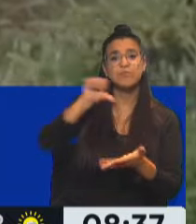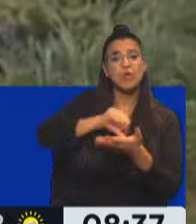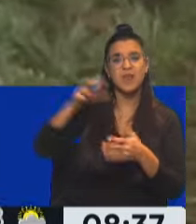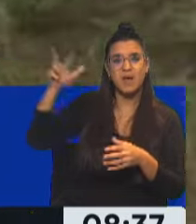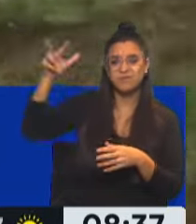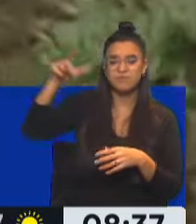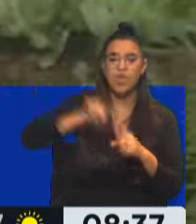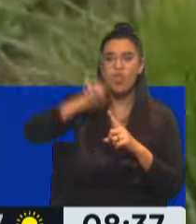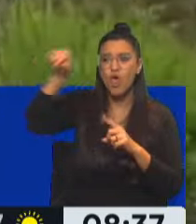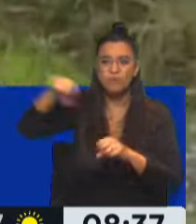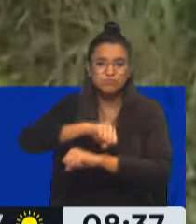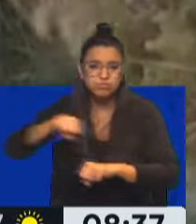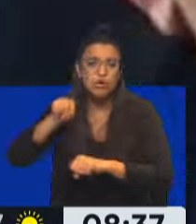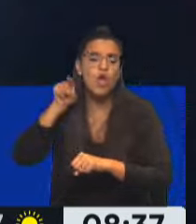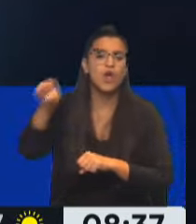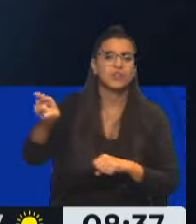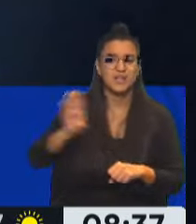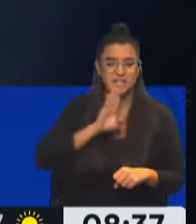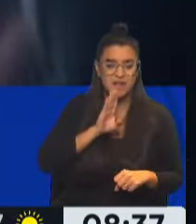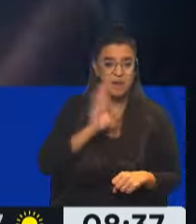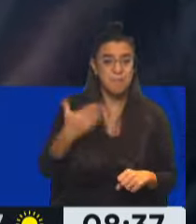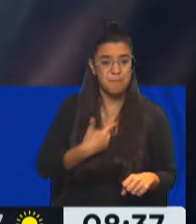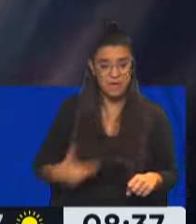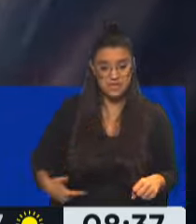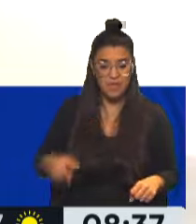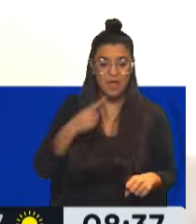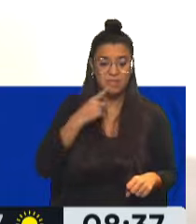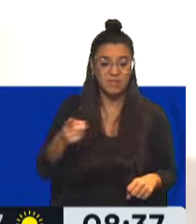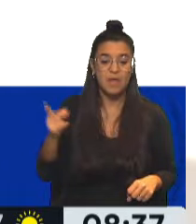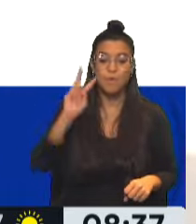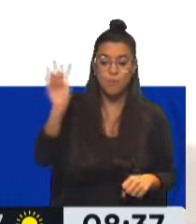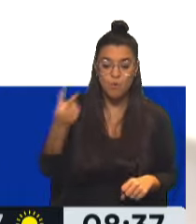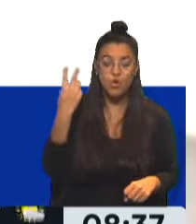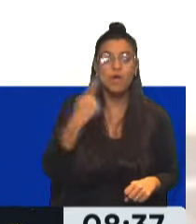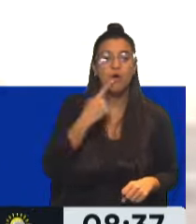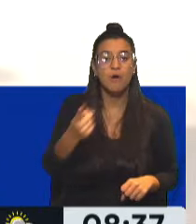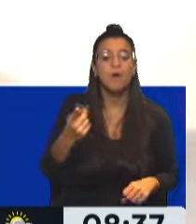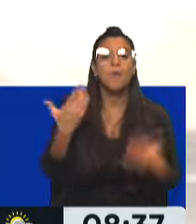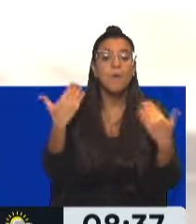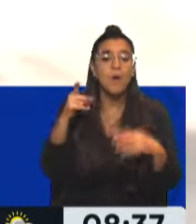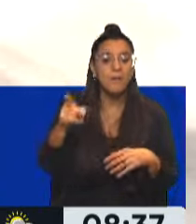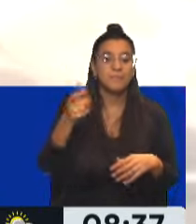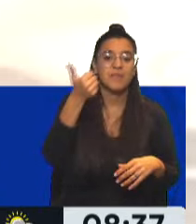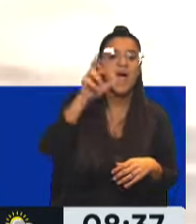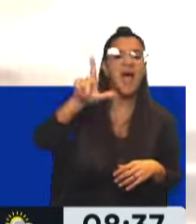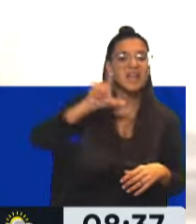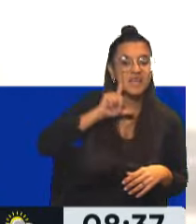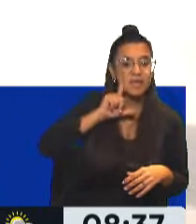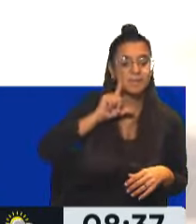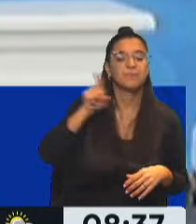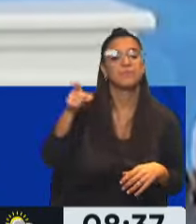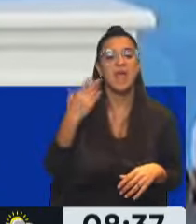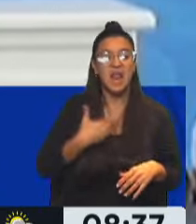yiles cont is el presidente Iran fallecido era el probable sucesor de Ali jamenei el